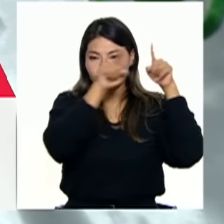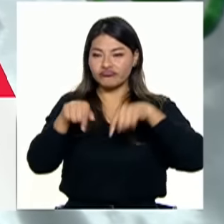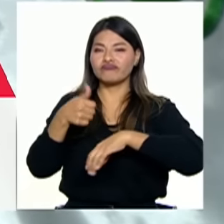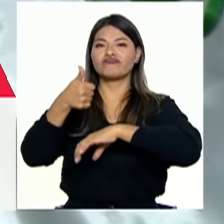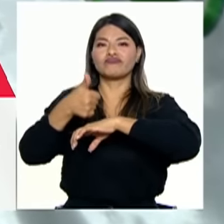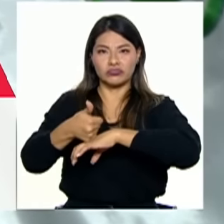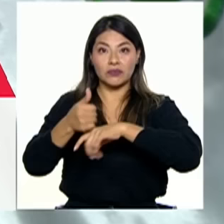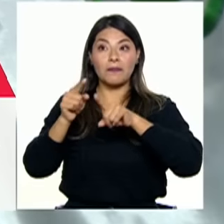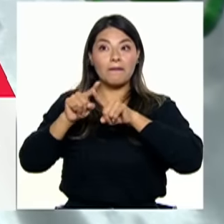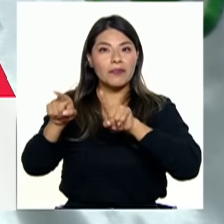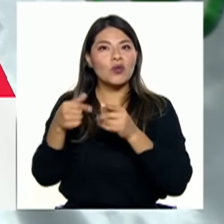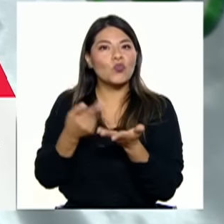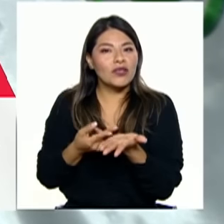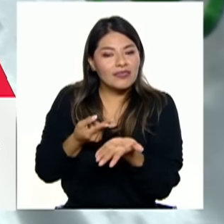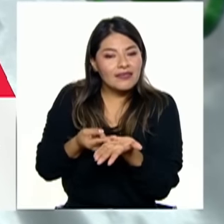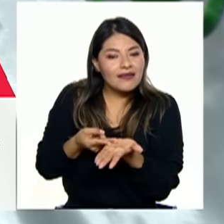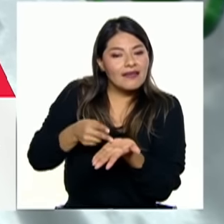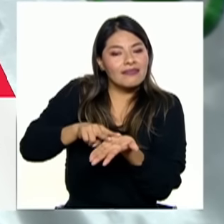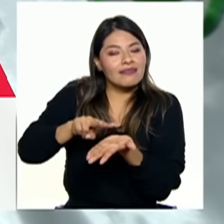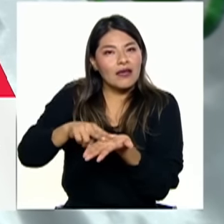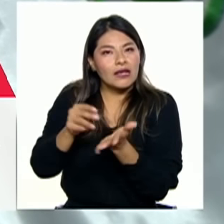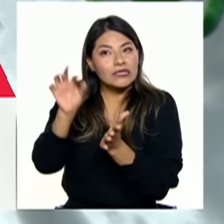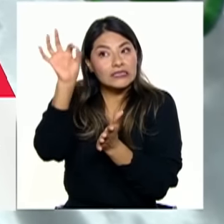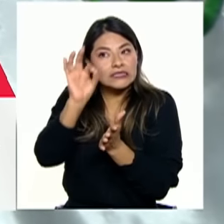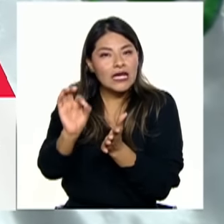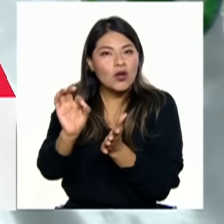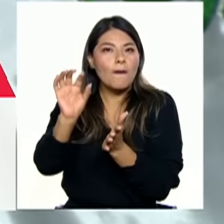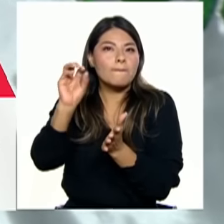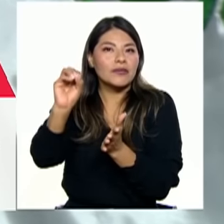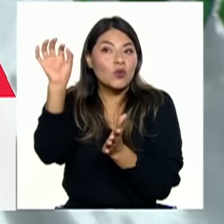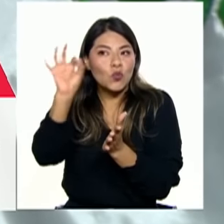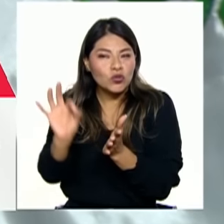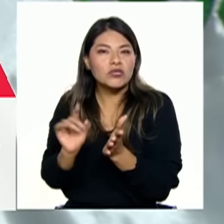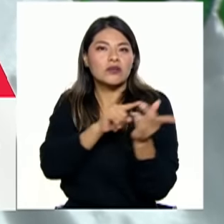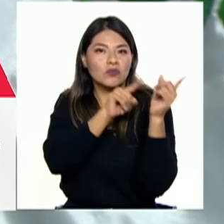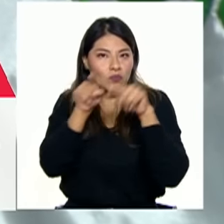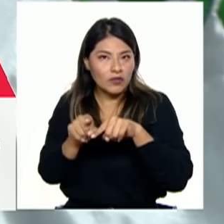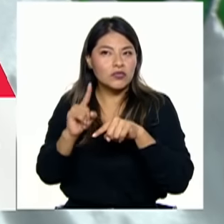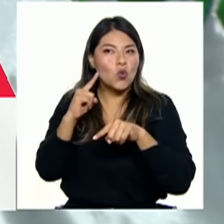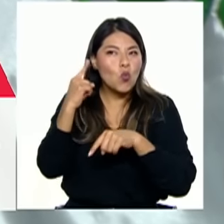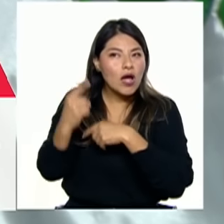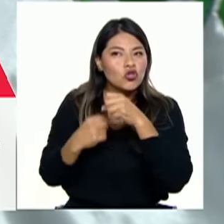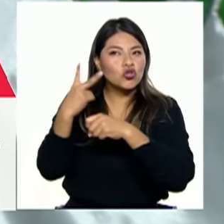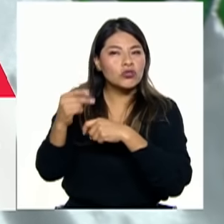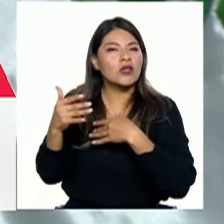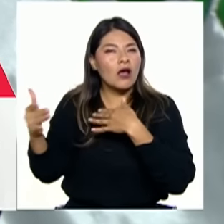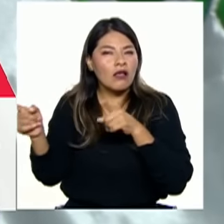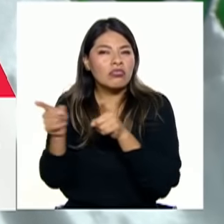principal es que debe incluir una tasa de 0% al impuesto a la renta por un periodo adecuado de años.